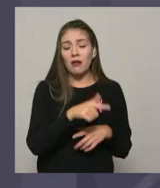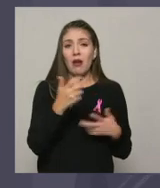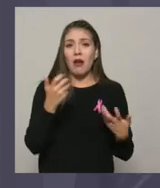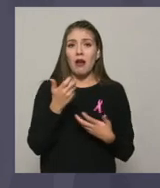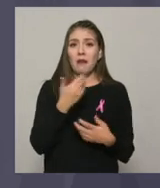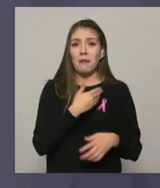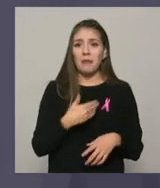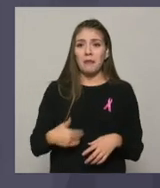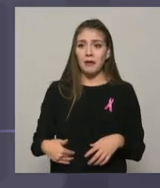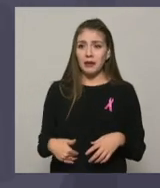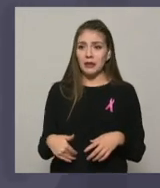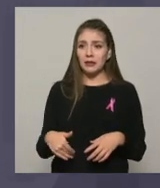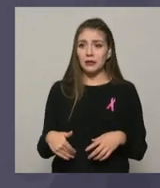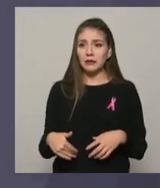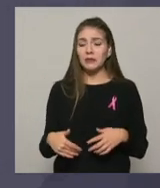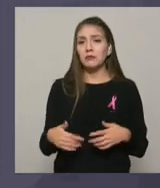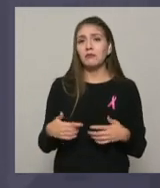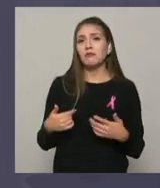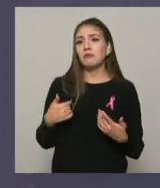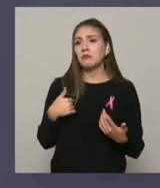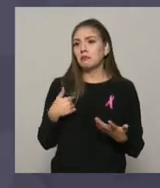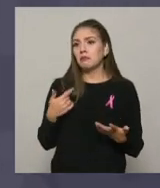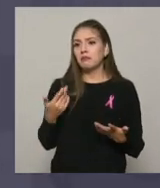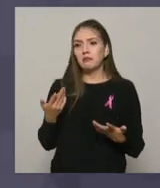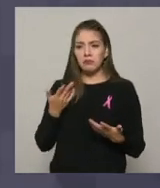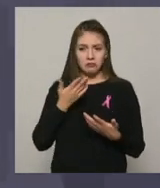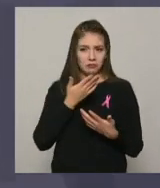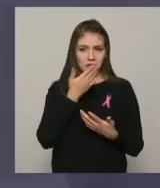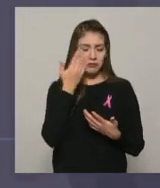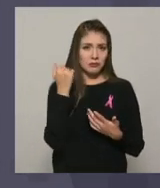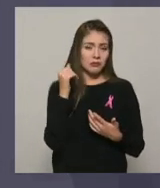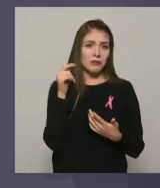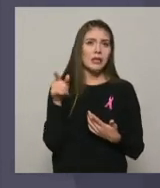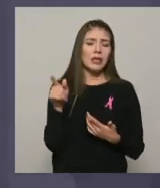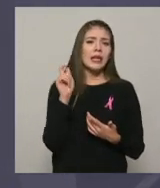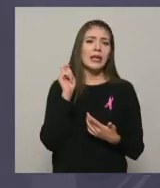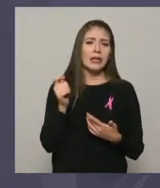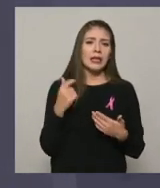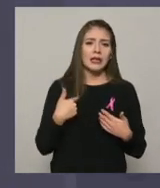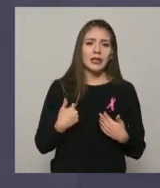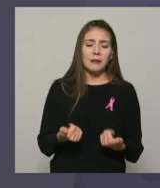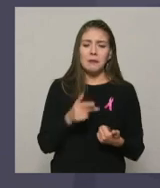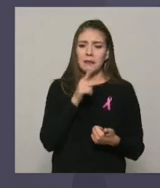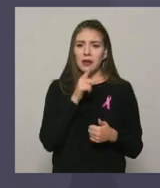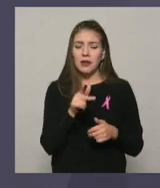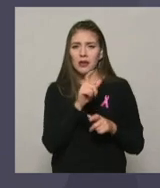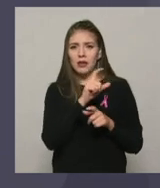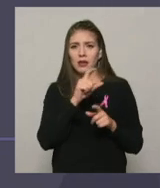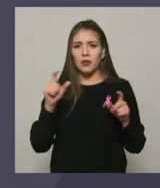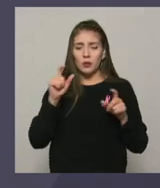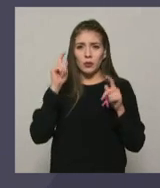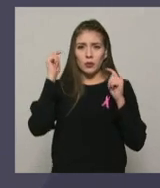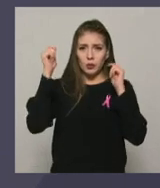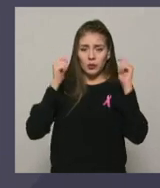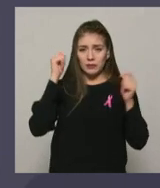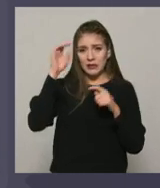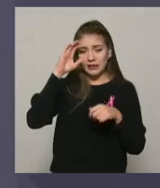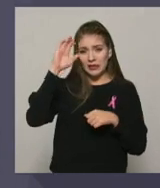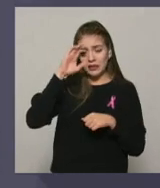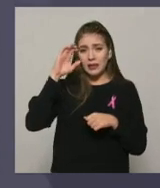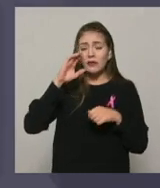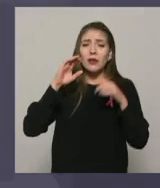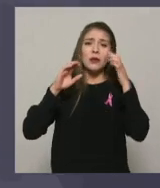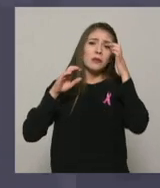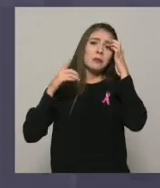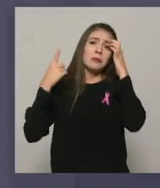presidente. No sé qué entienda por turismo científico, pero le están mal informando, porque lamentablemente